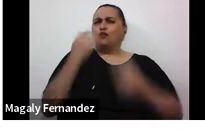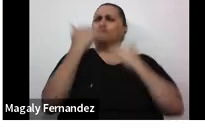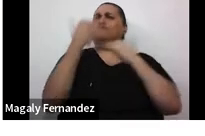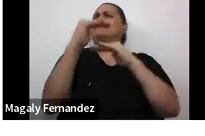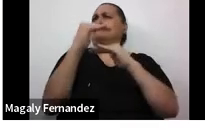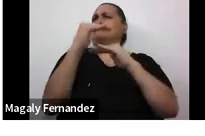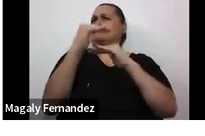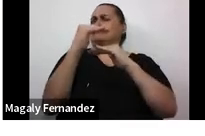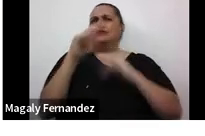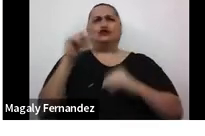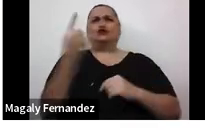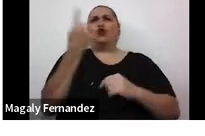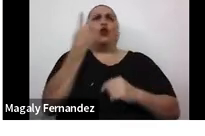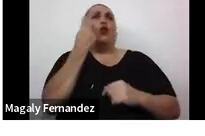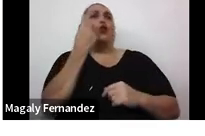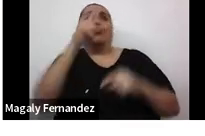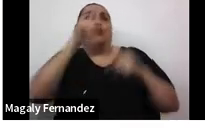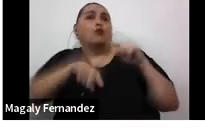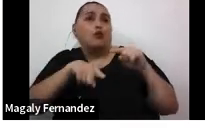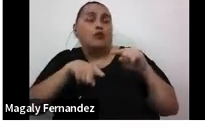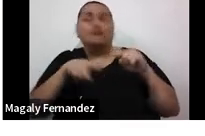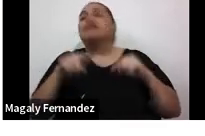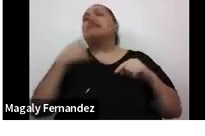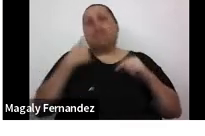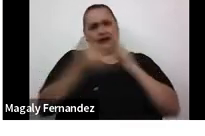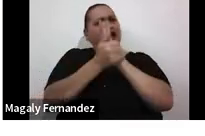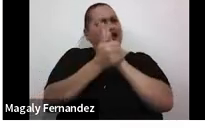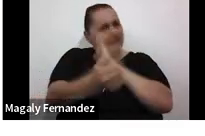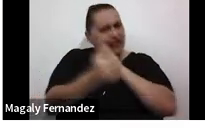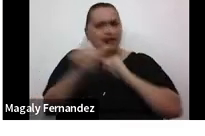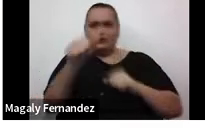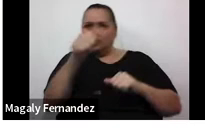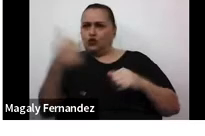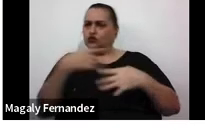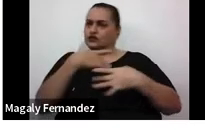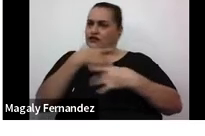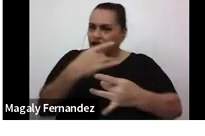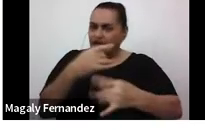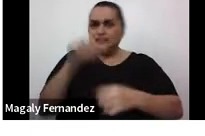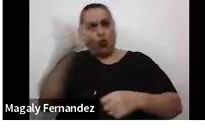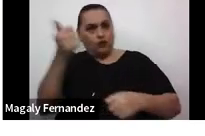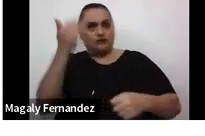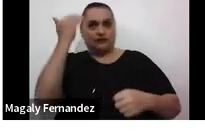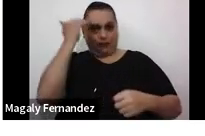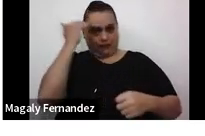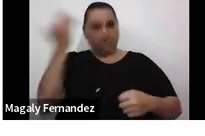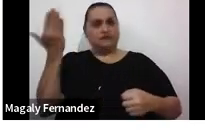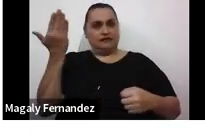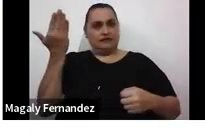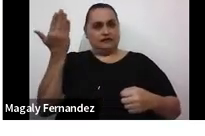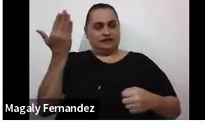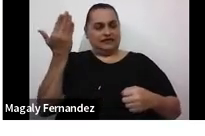limitación no es que solamente no puede ver es que en otras habilidades otros intereses otras capacidades y por lo general además